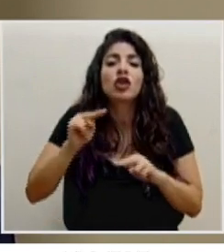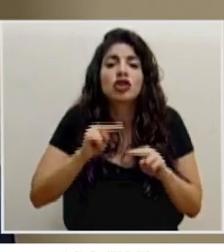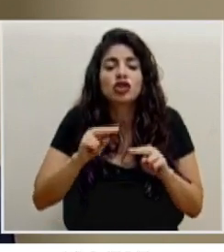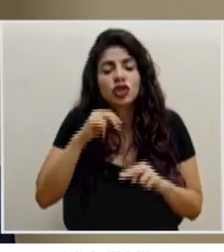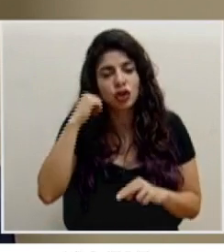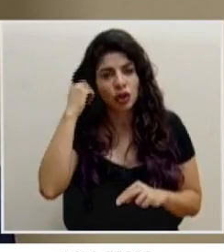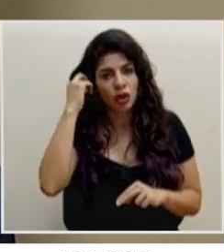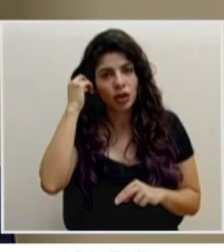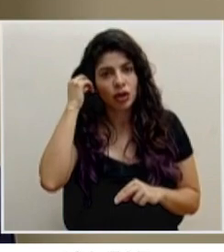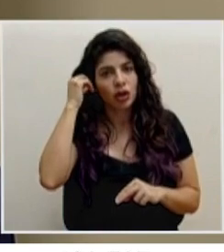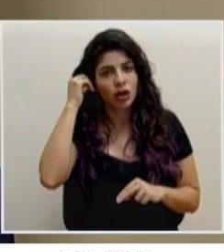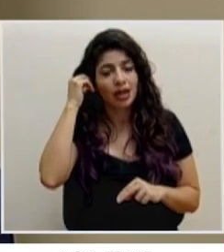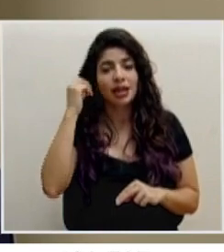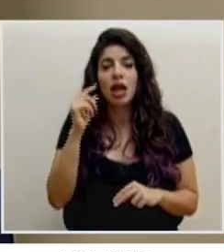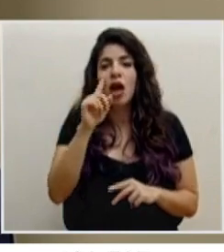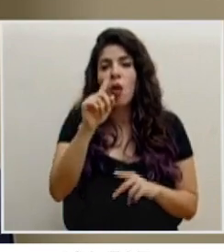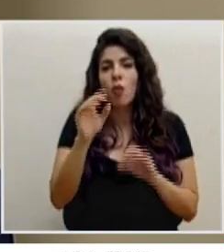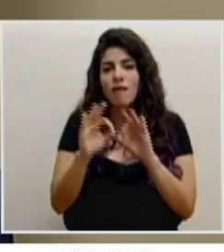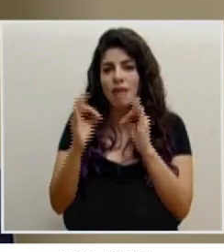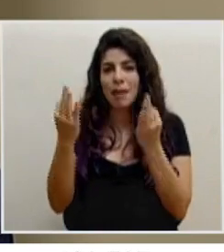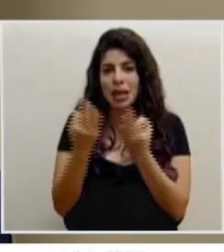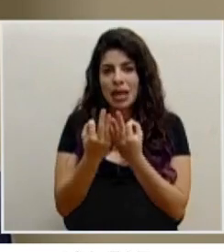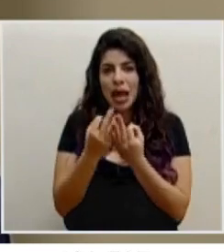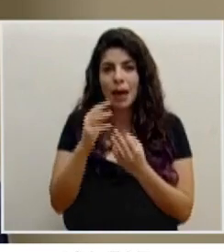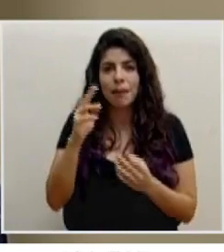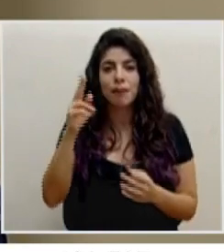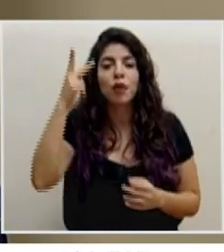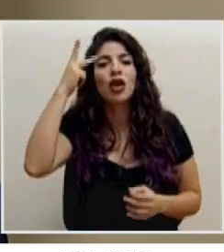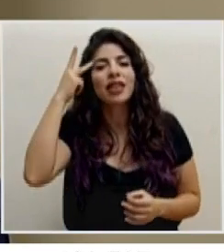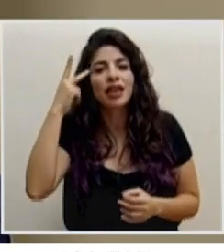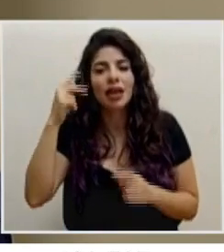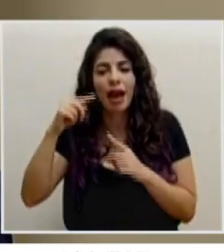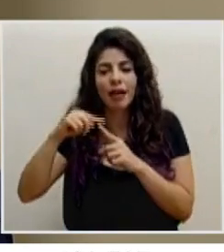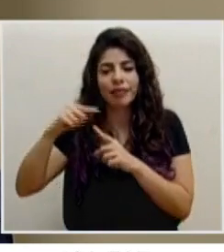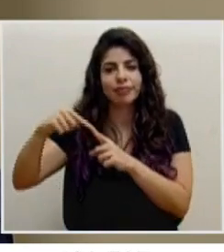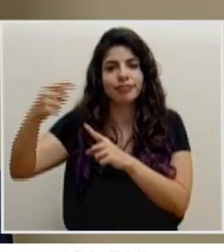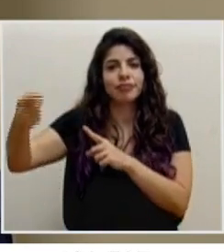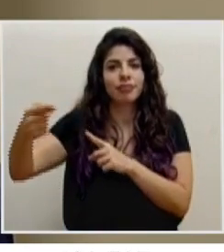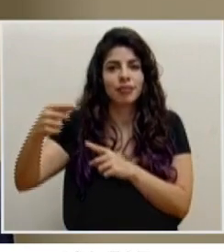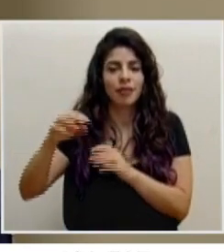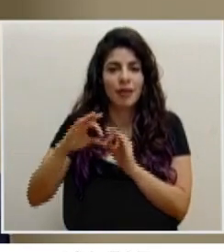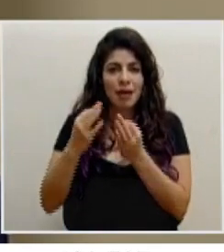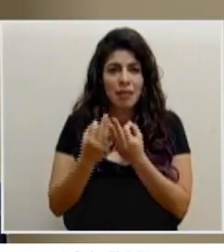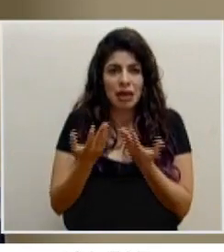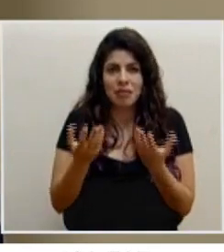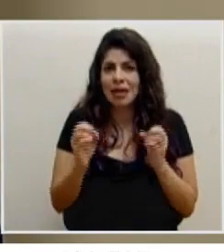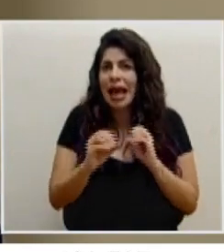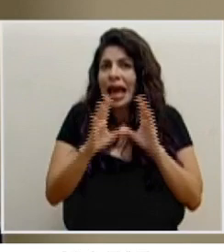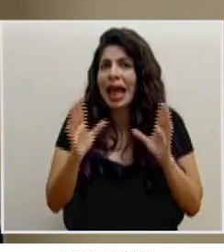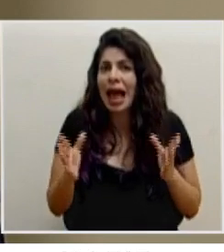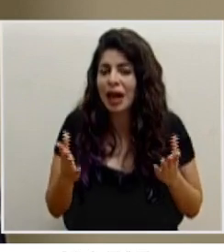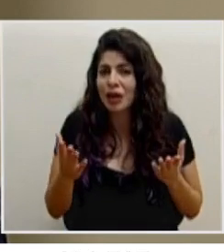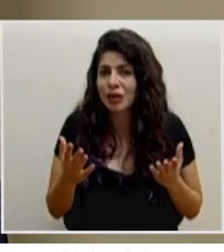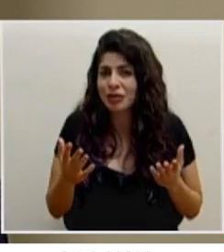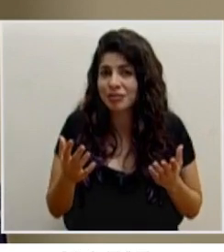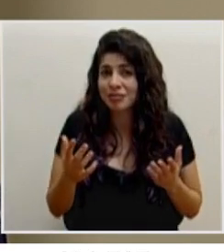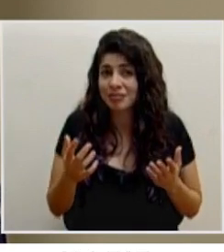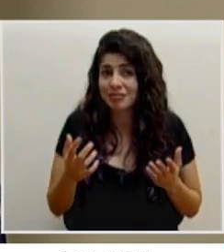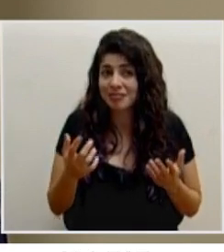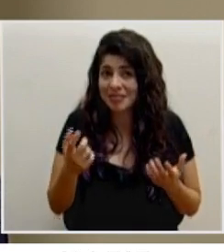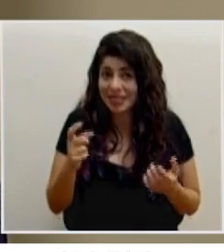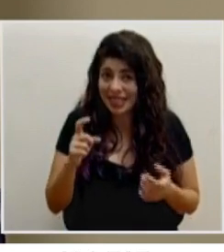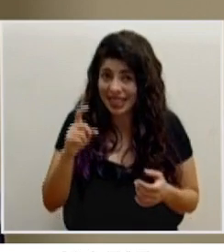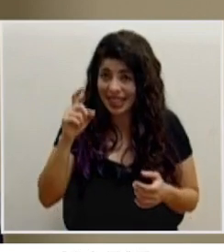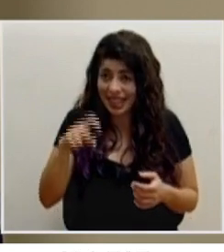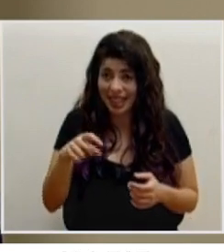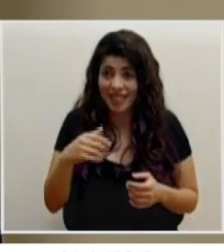una familiar, digamos, política, por decirlo así. Y claro que al final pues tendrá que ponerse